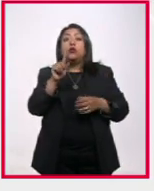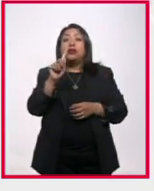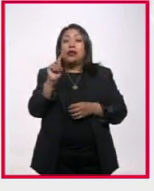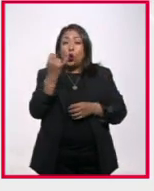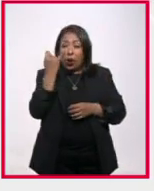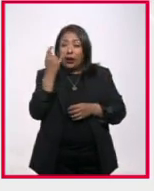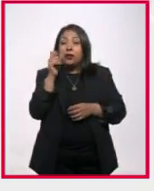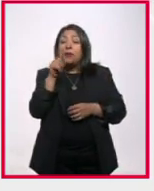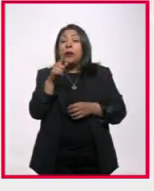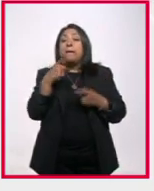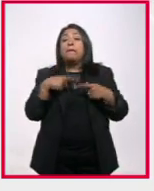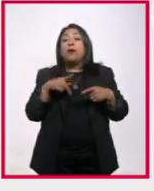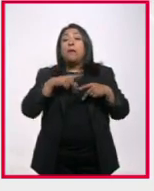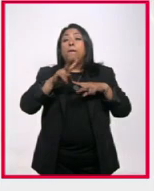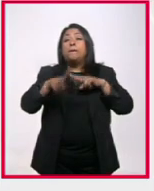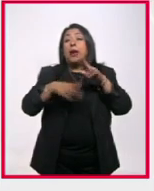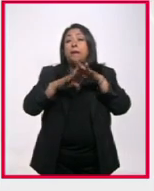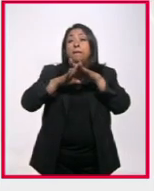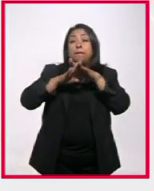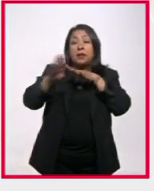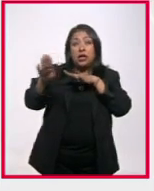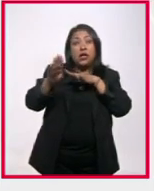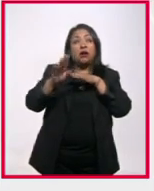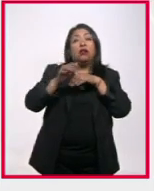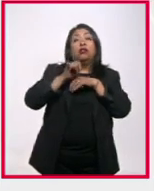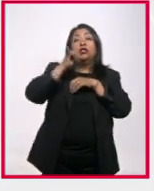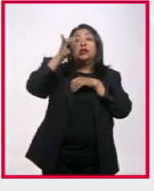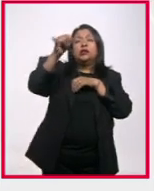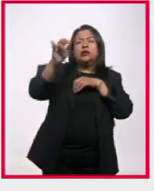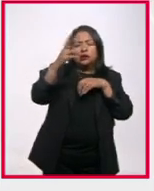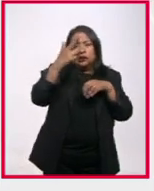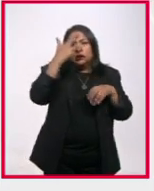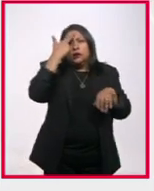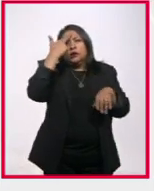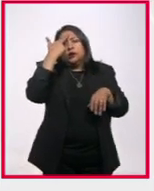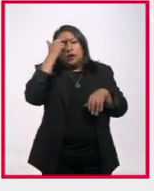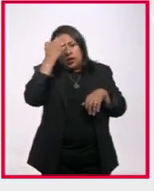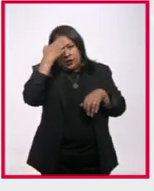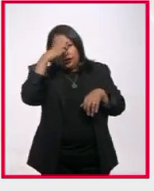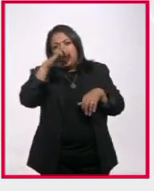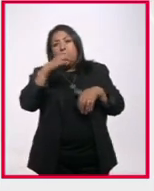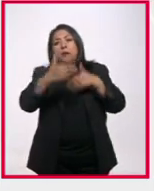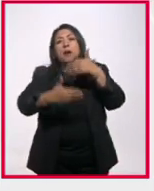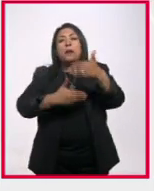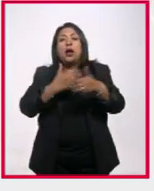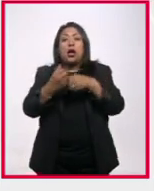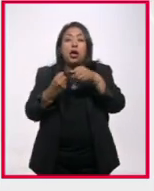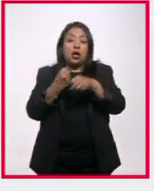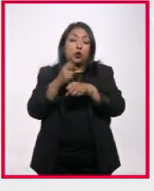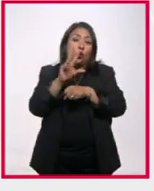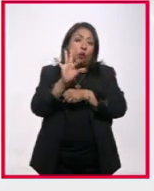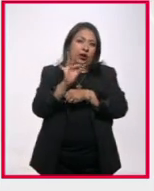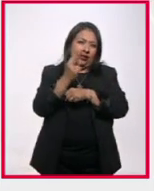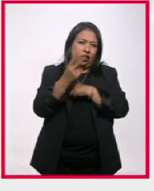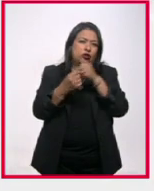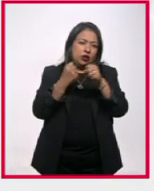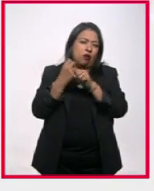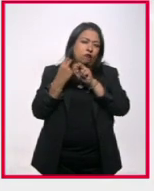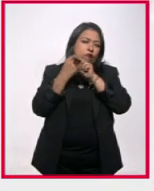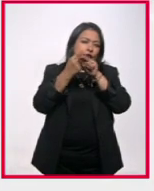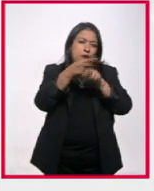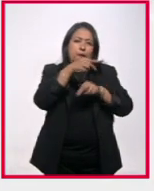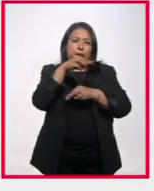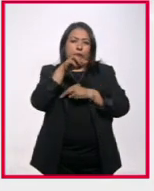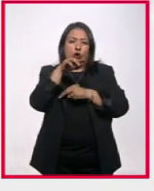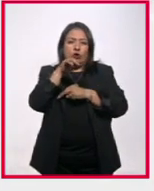con aquellos que iban migrantes y que a la distancia les daba pues el recuerdo. Al paso de los años, 42 años en el caso de Mono Blanco, bueno,